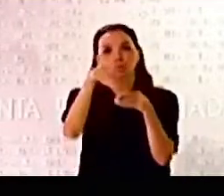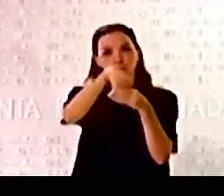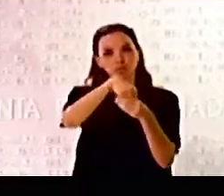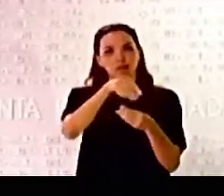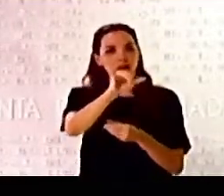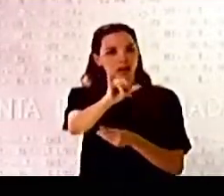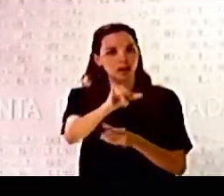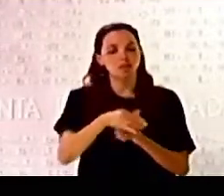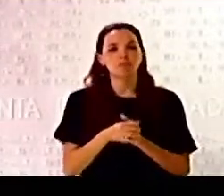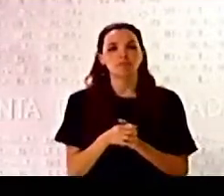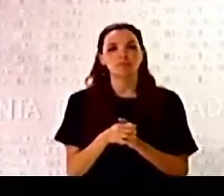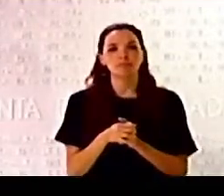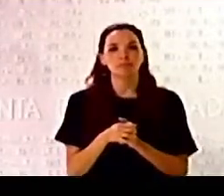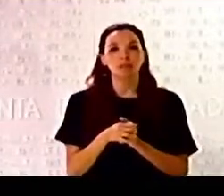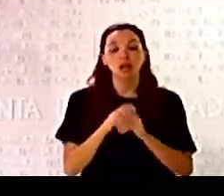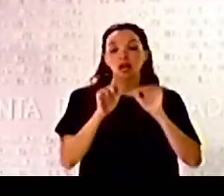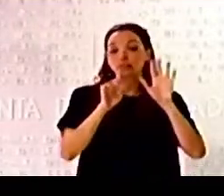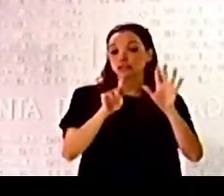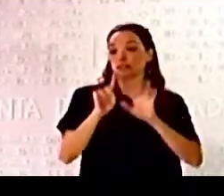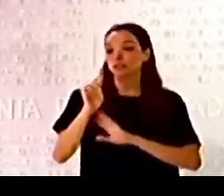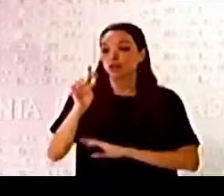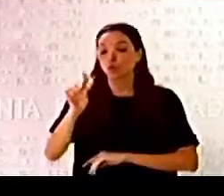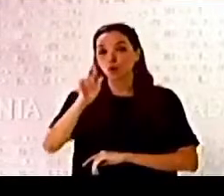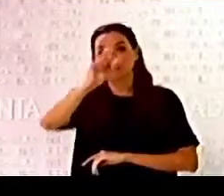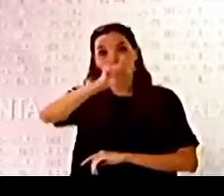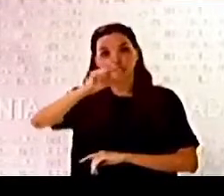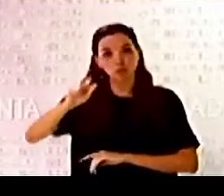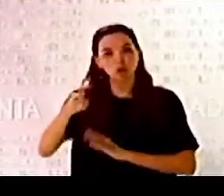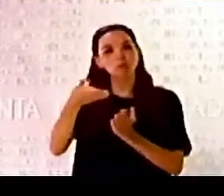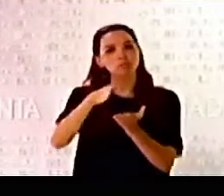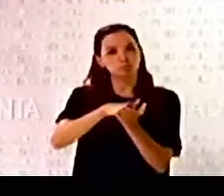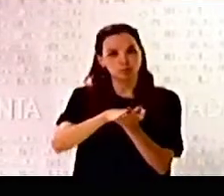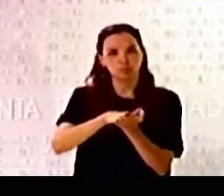61 personas han perdido la vida en esta quinta ola,